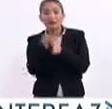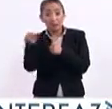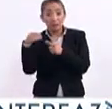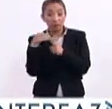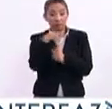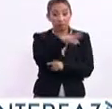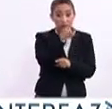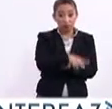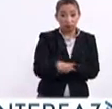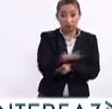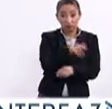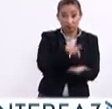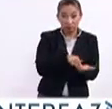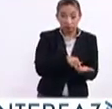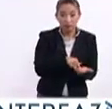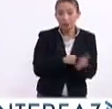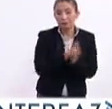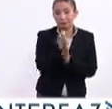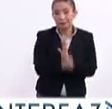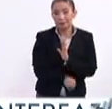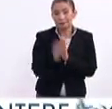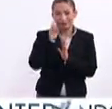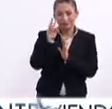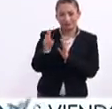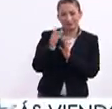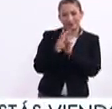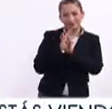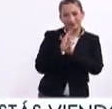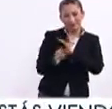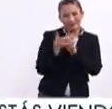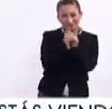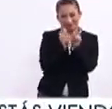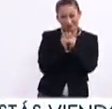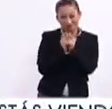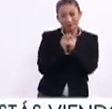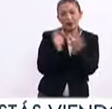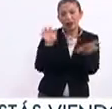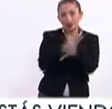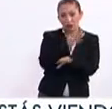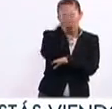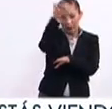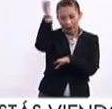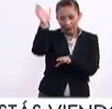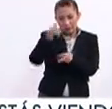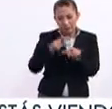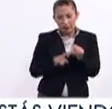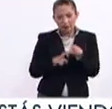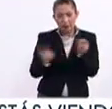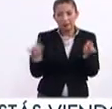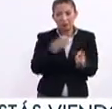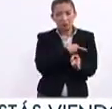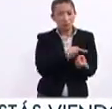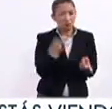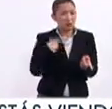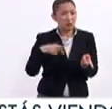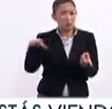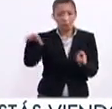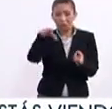en nuestras realidades locales, como es el fenómeno de la migración, el cambio climático, la